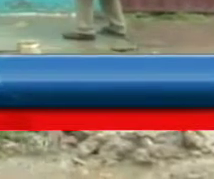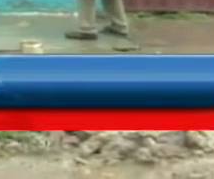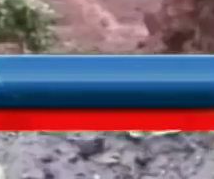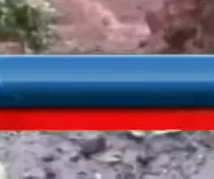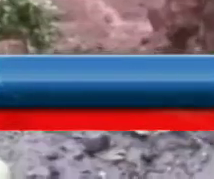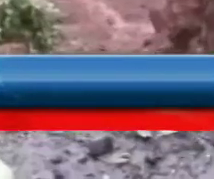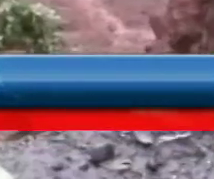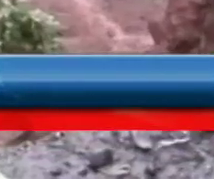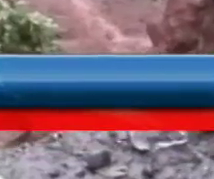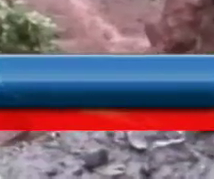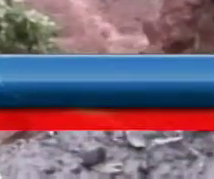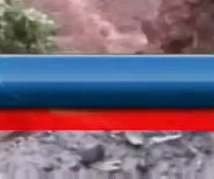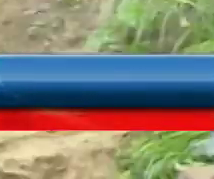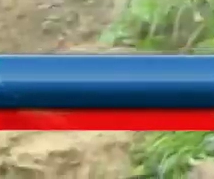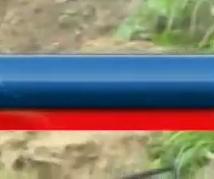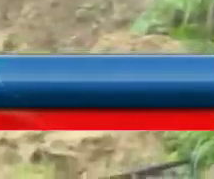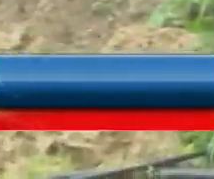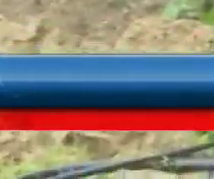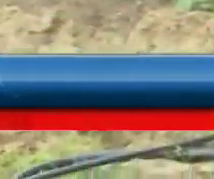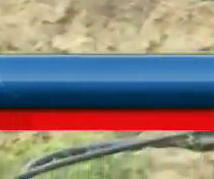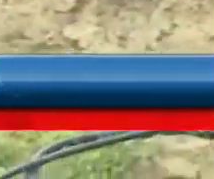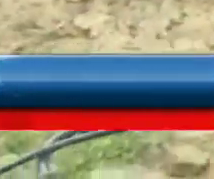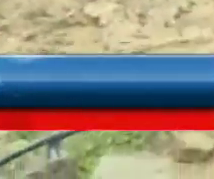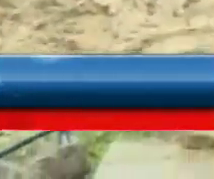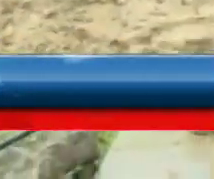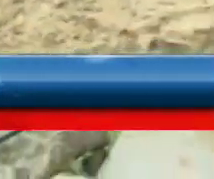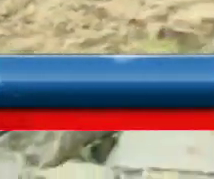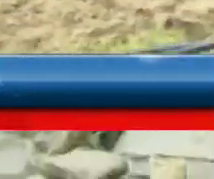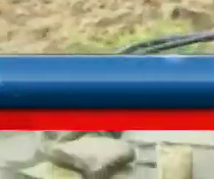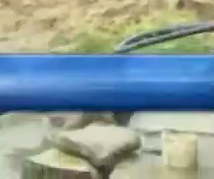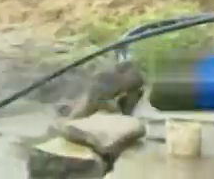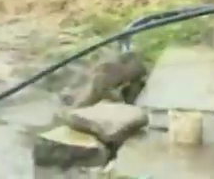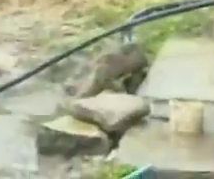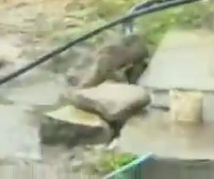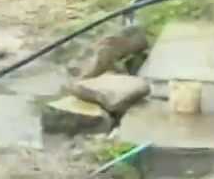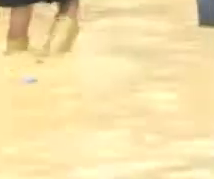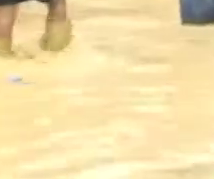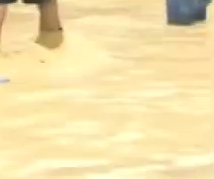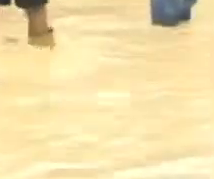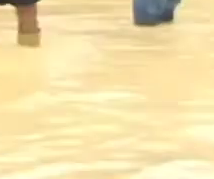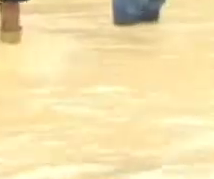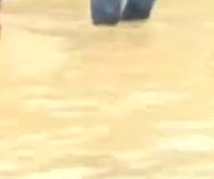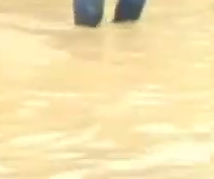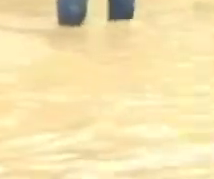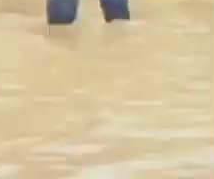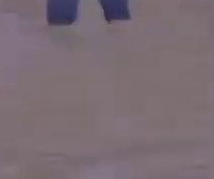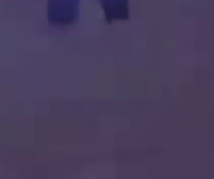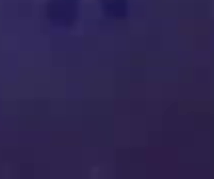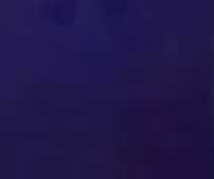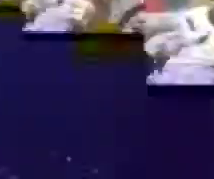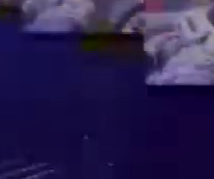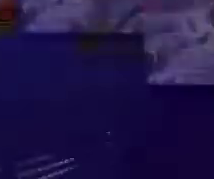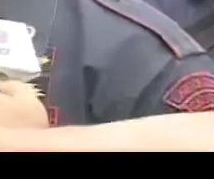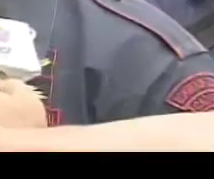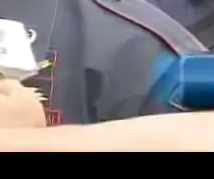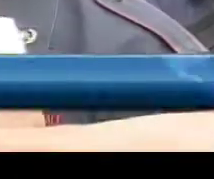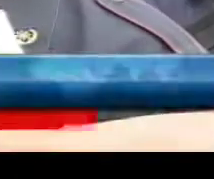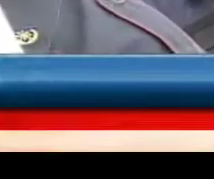Alerta en Táchira. Lluvias dejan a más de 2.500 familias incomunicadas.